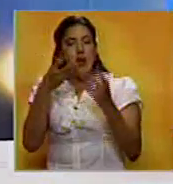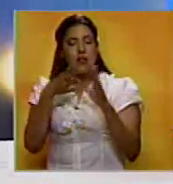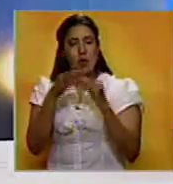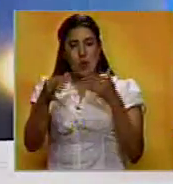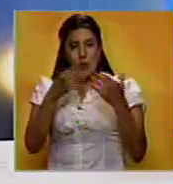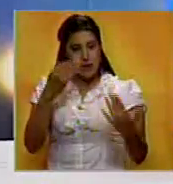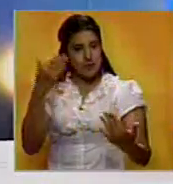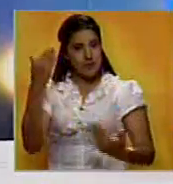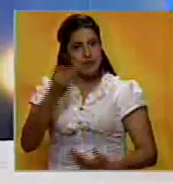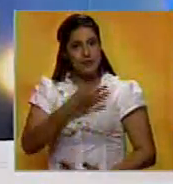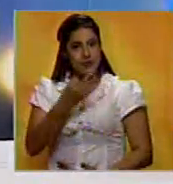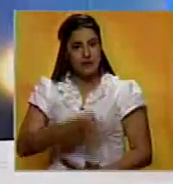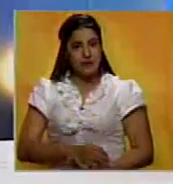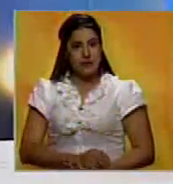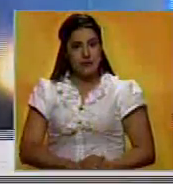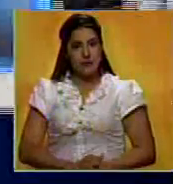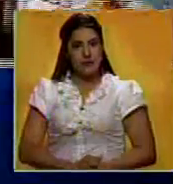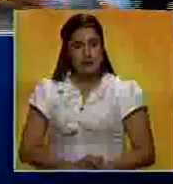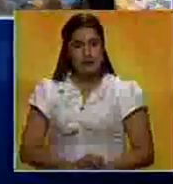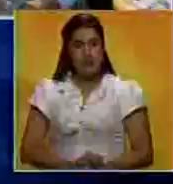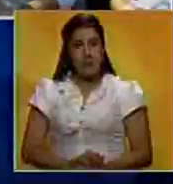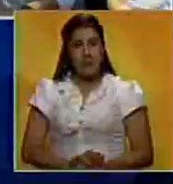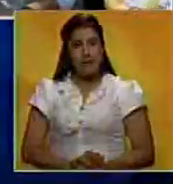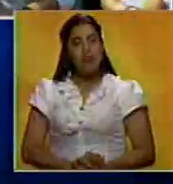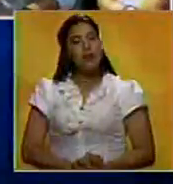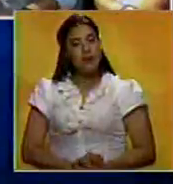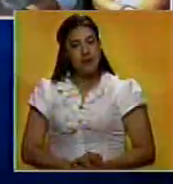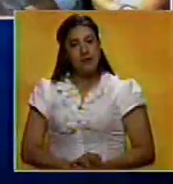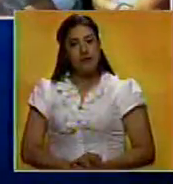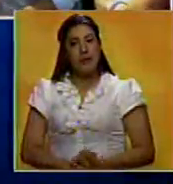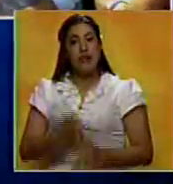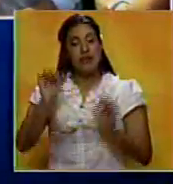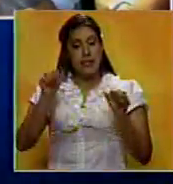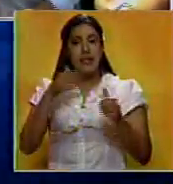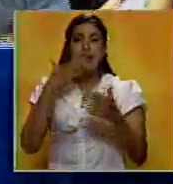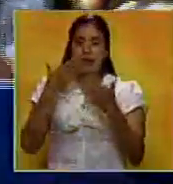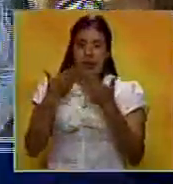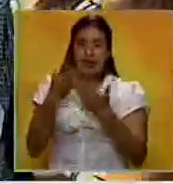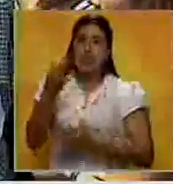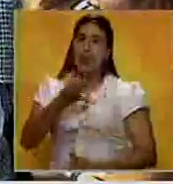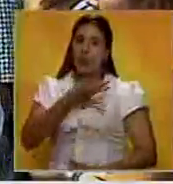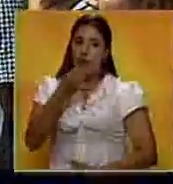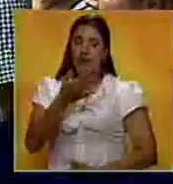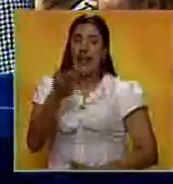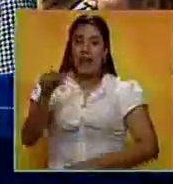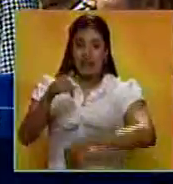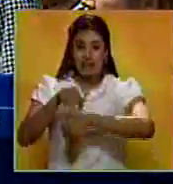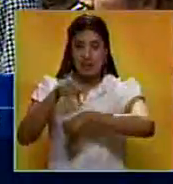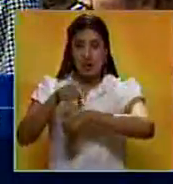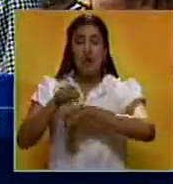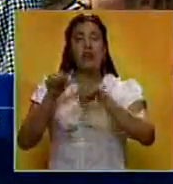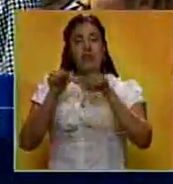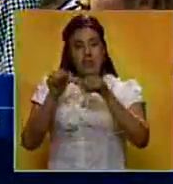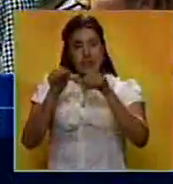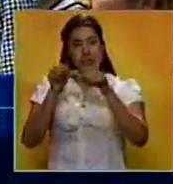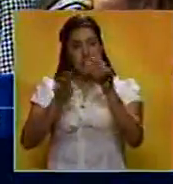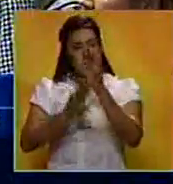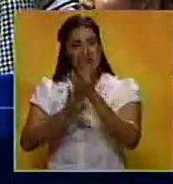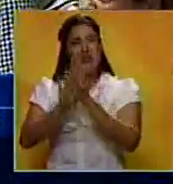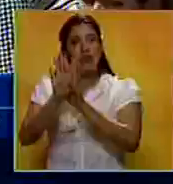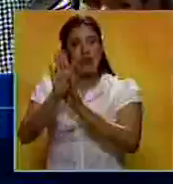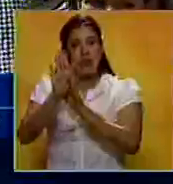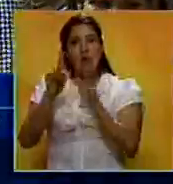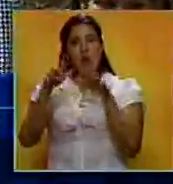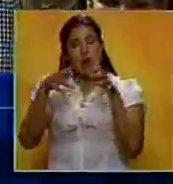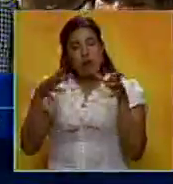informa. Adelante, Manuel, buenas tardes. Sí, así es, gracias. Buenas tardes. A esta hora continúa en desarrollo